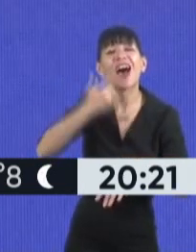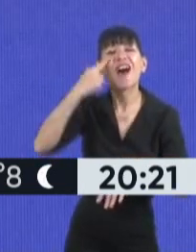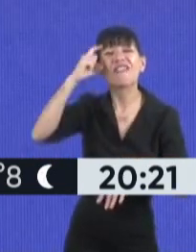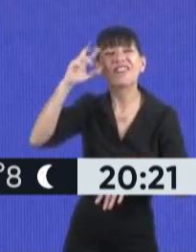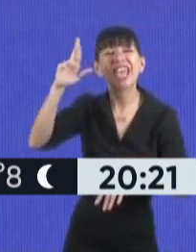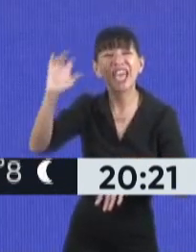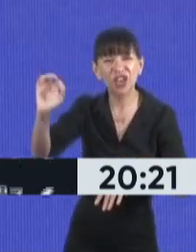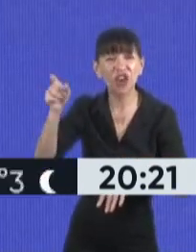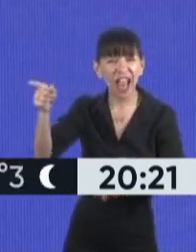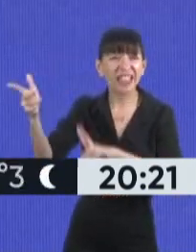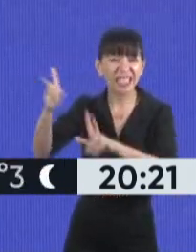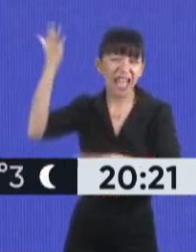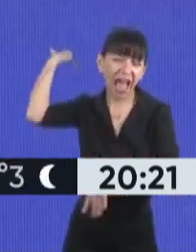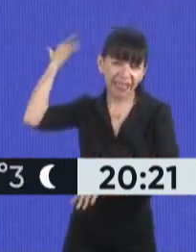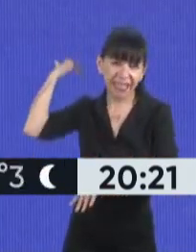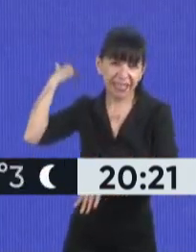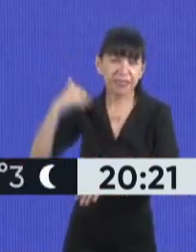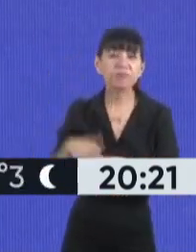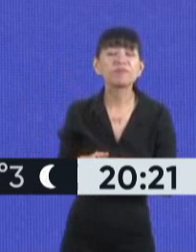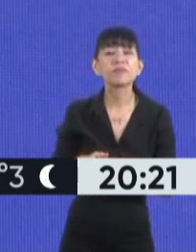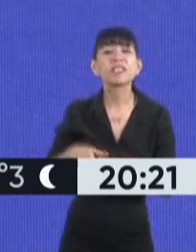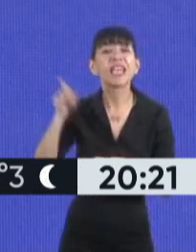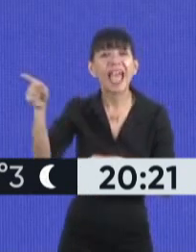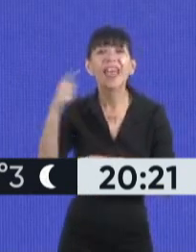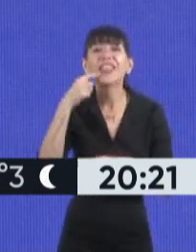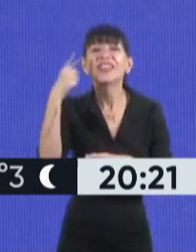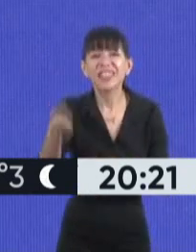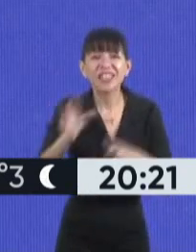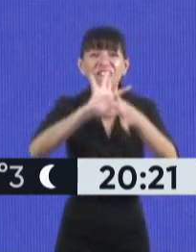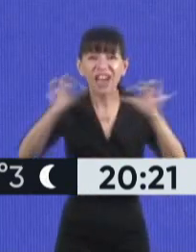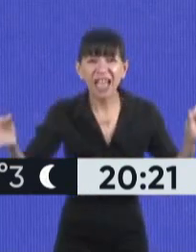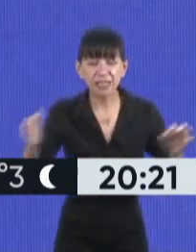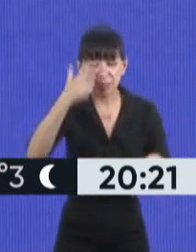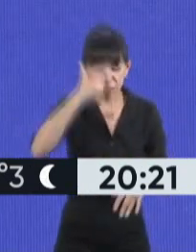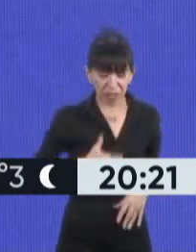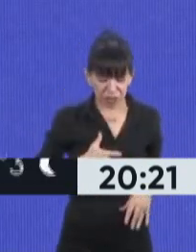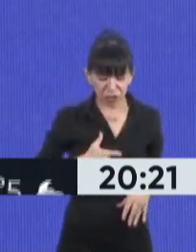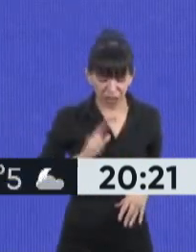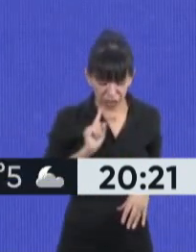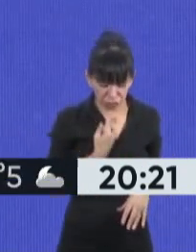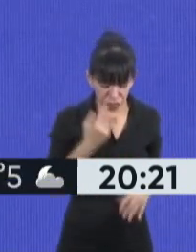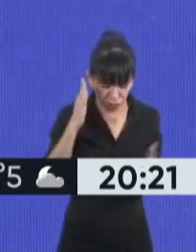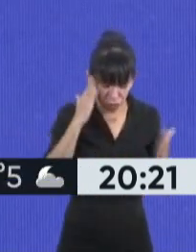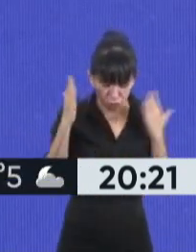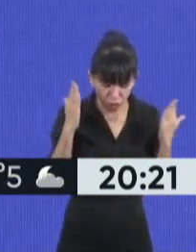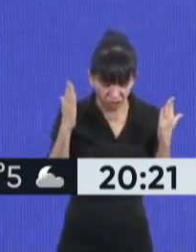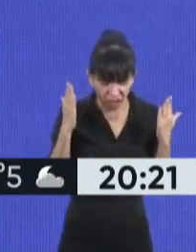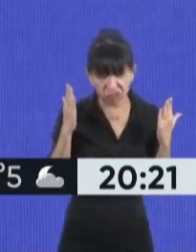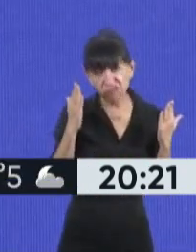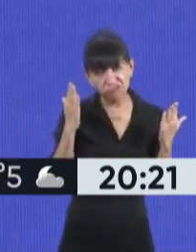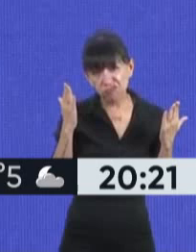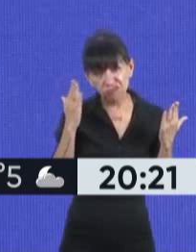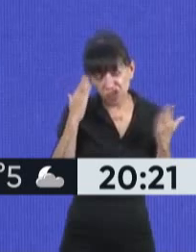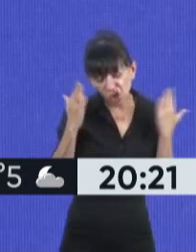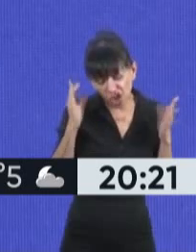Él decía, el que sueña solo, solo sueña. Pero el que sueña